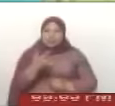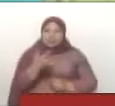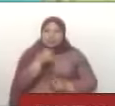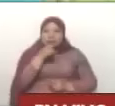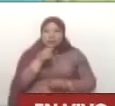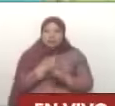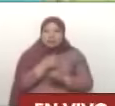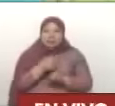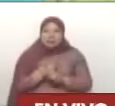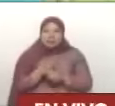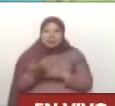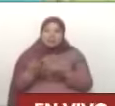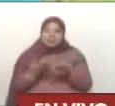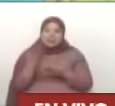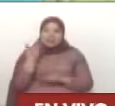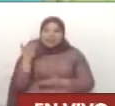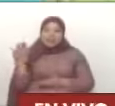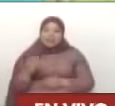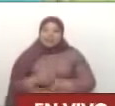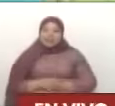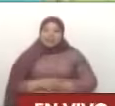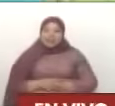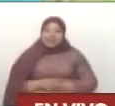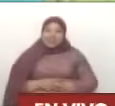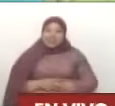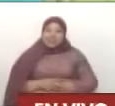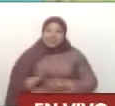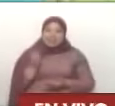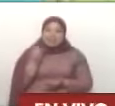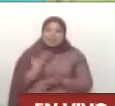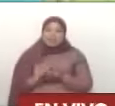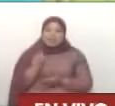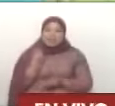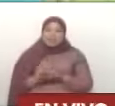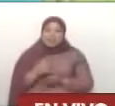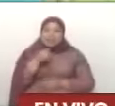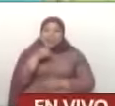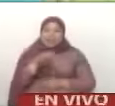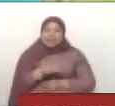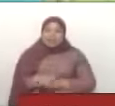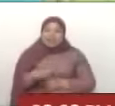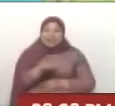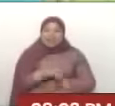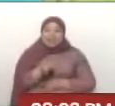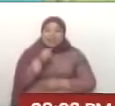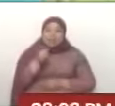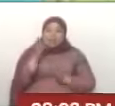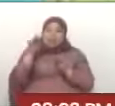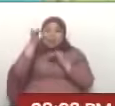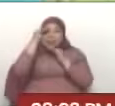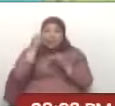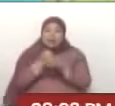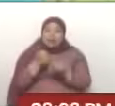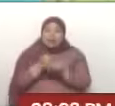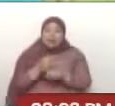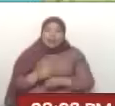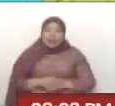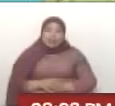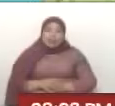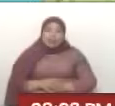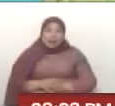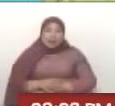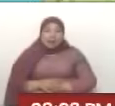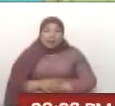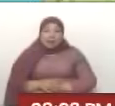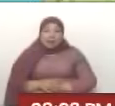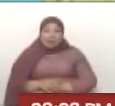Romero, pero le tocó el turno entonces a Maturín. Los recursos para atender una rehabilitación y